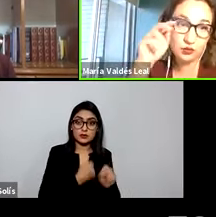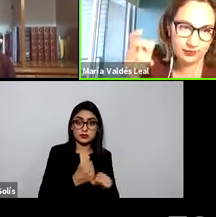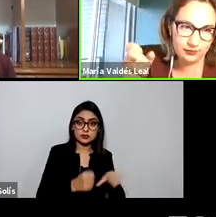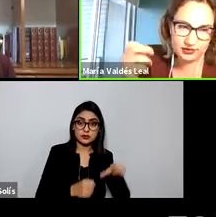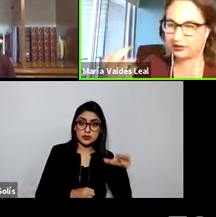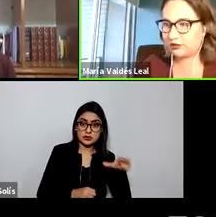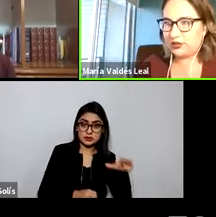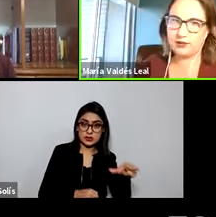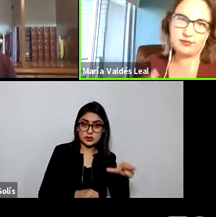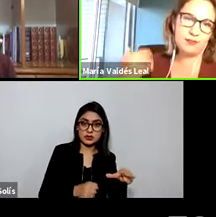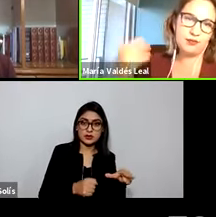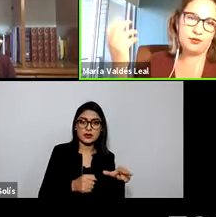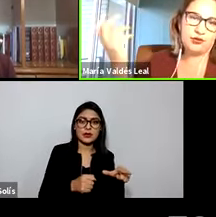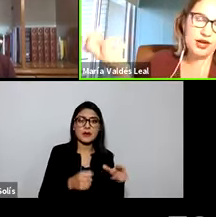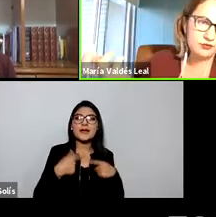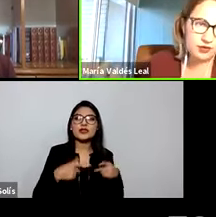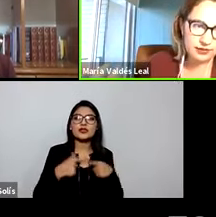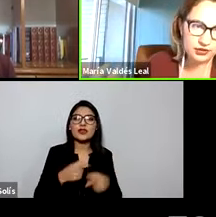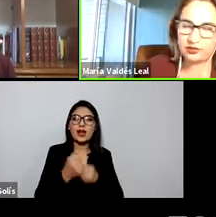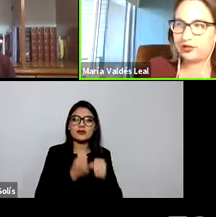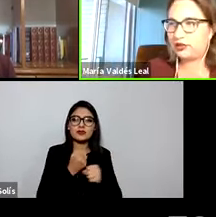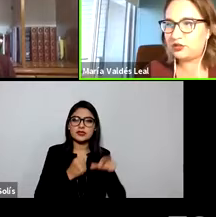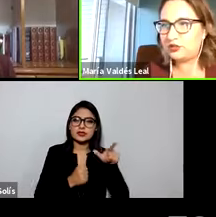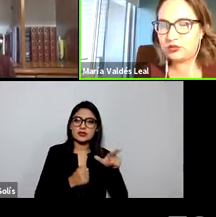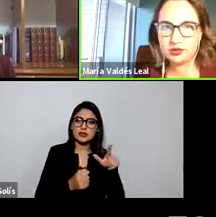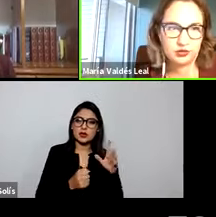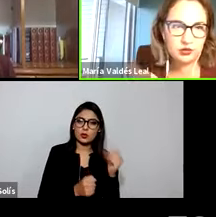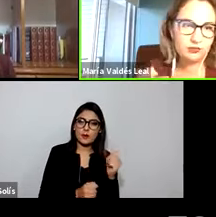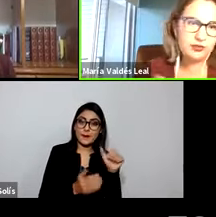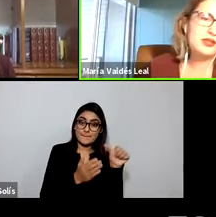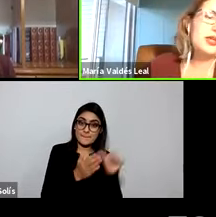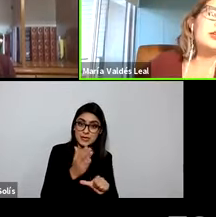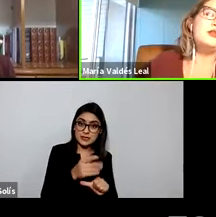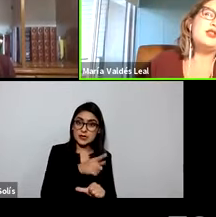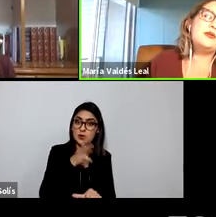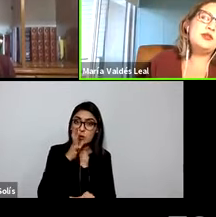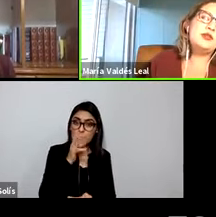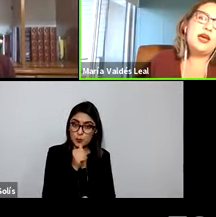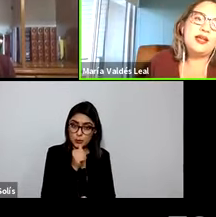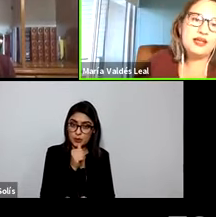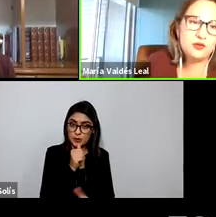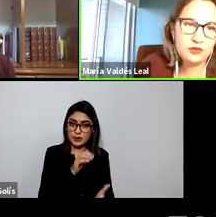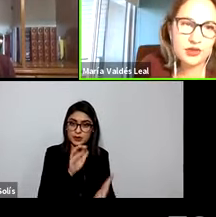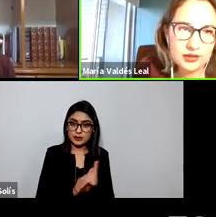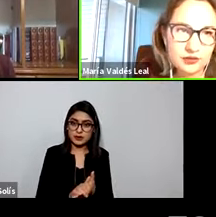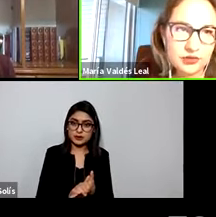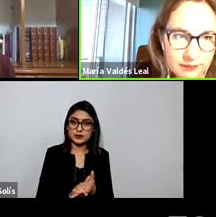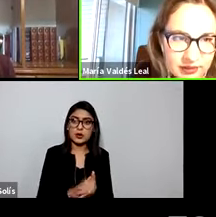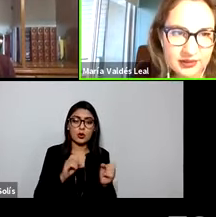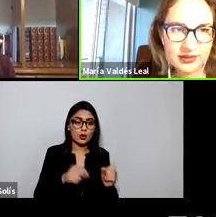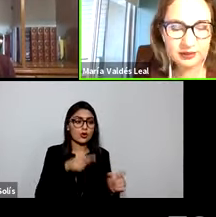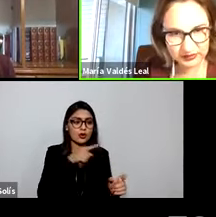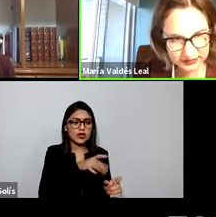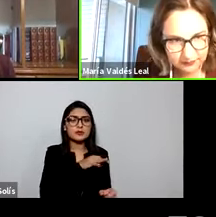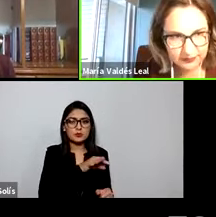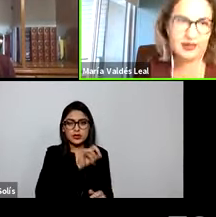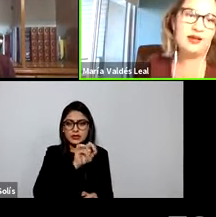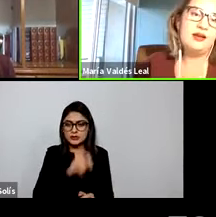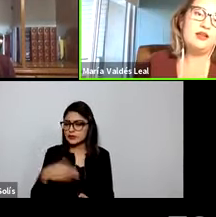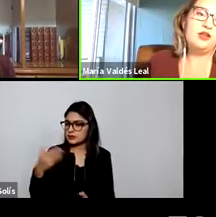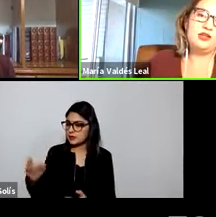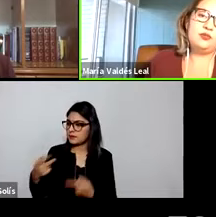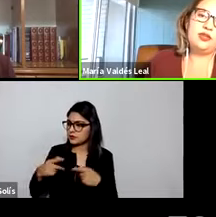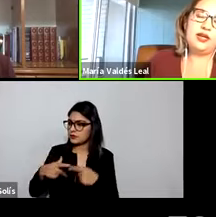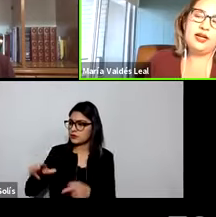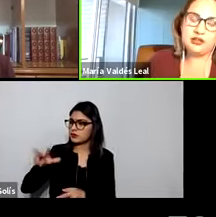años, 9 meses no sería apta para votar y una persona de 18 años, 5 meses. Entonces dijimos que en estos casos también es